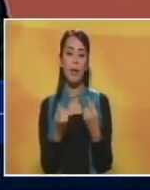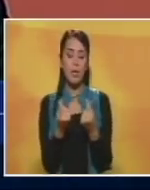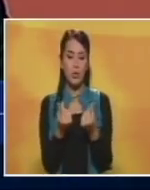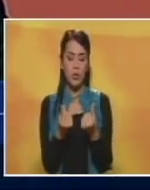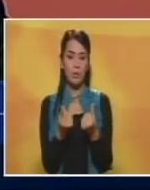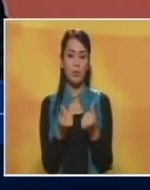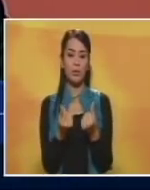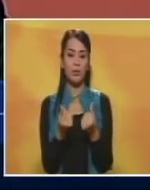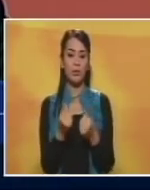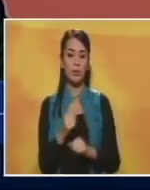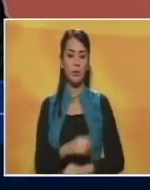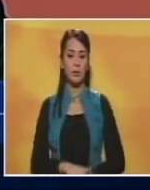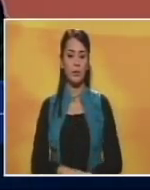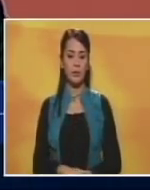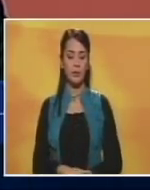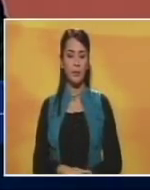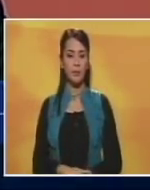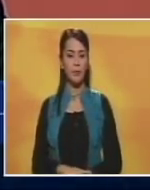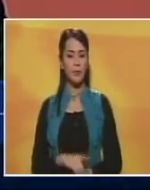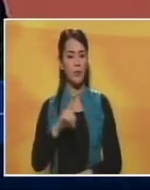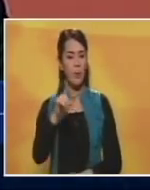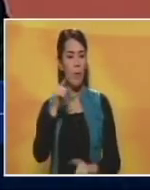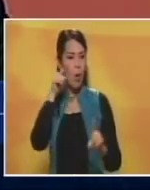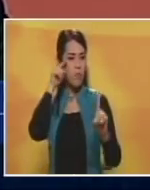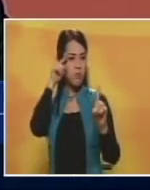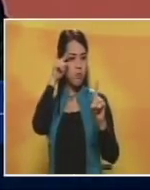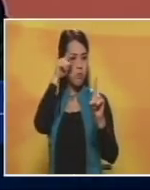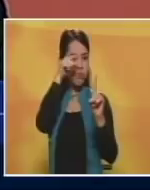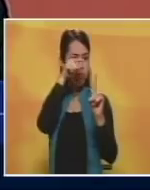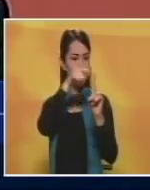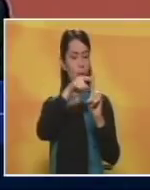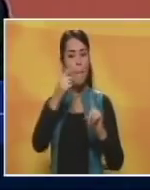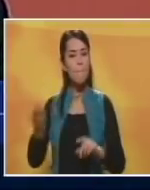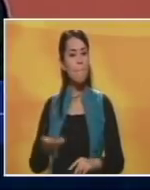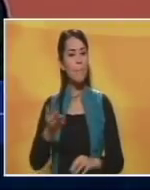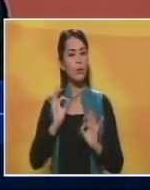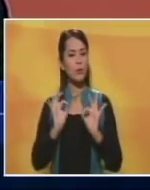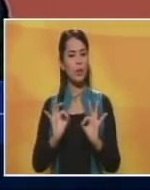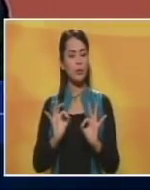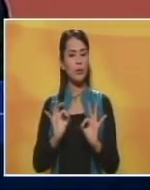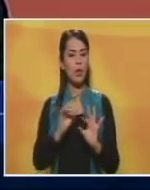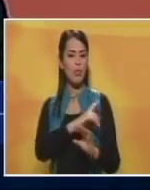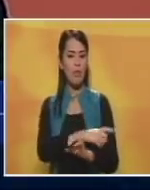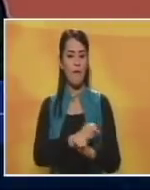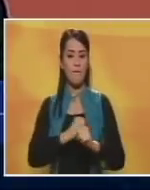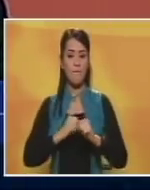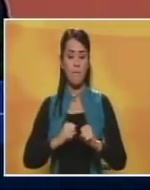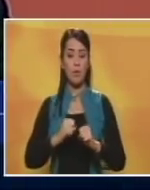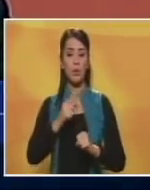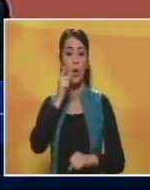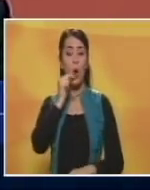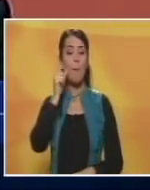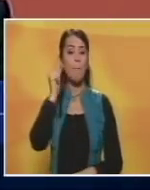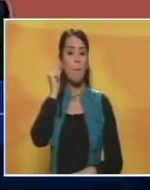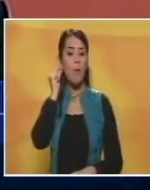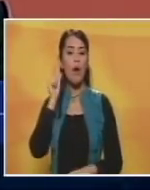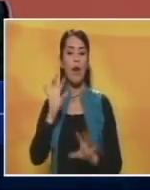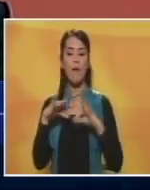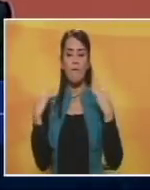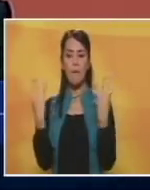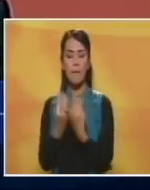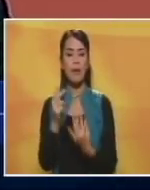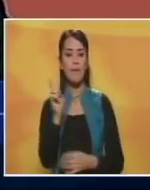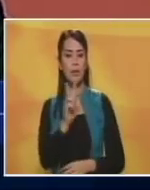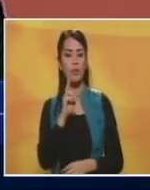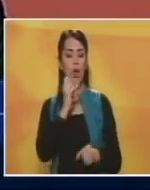que coloca como centro fundamental de todo esfuerzo al hombre, a la mujer, a la familia venezolana, a